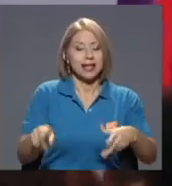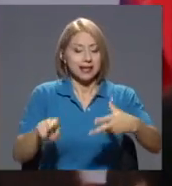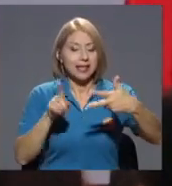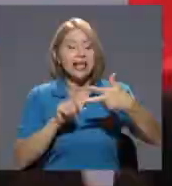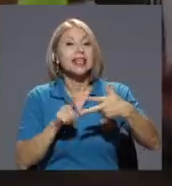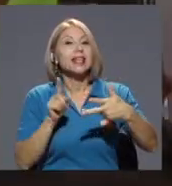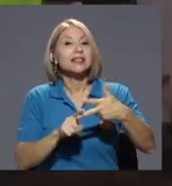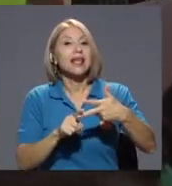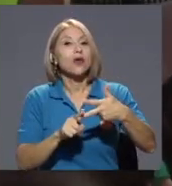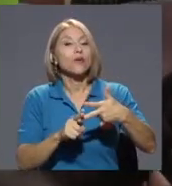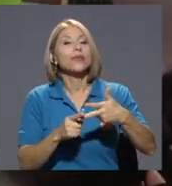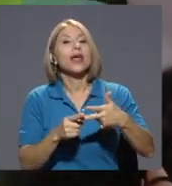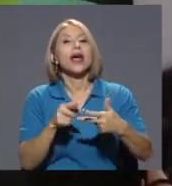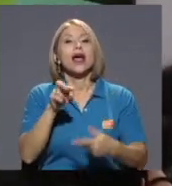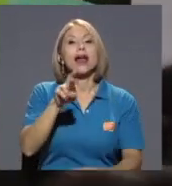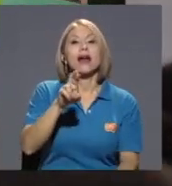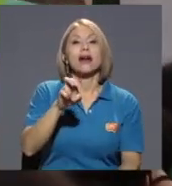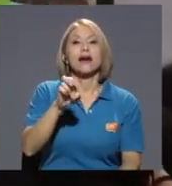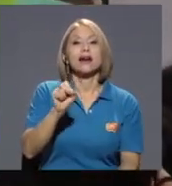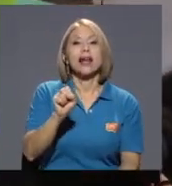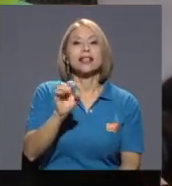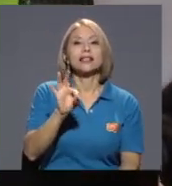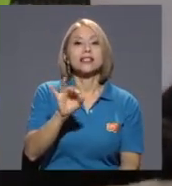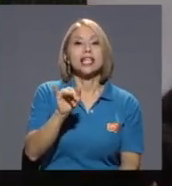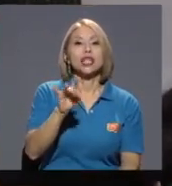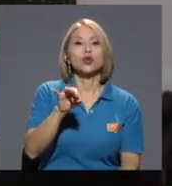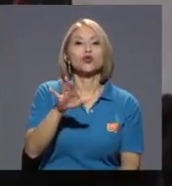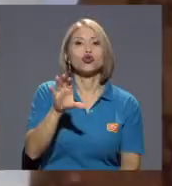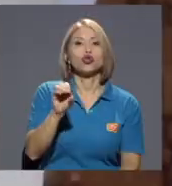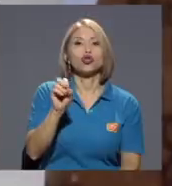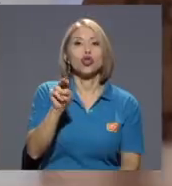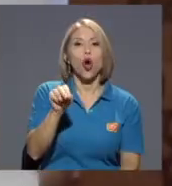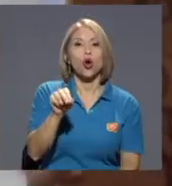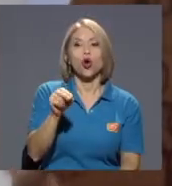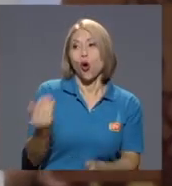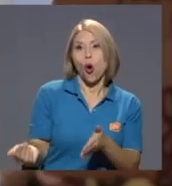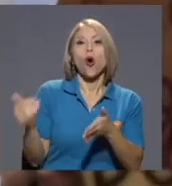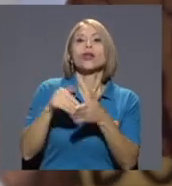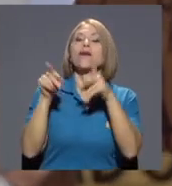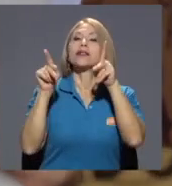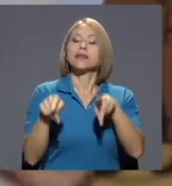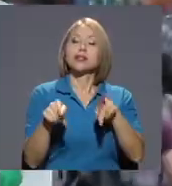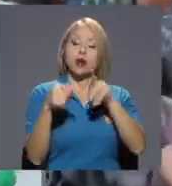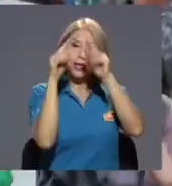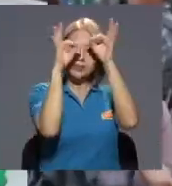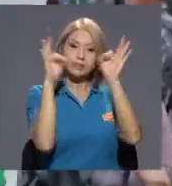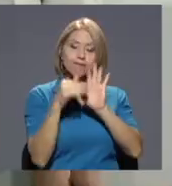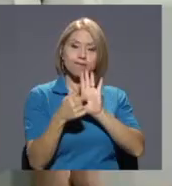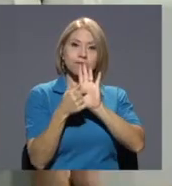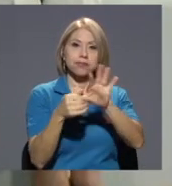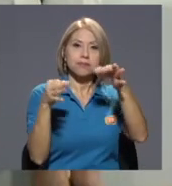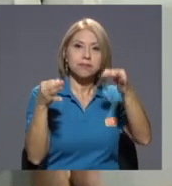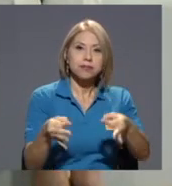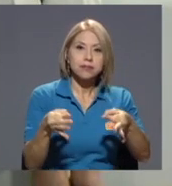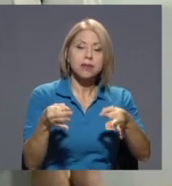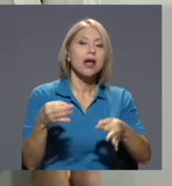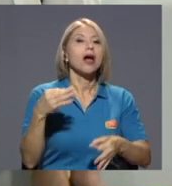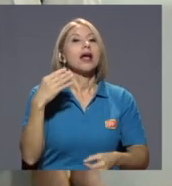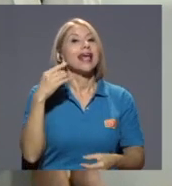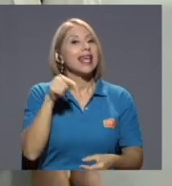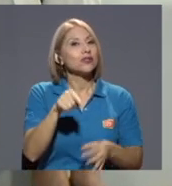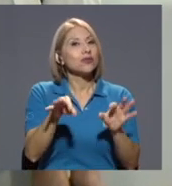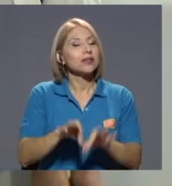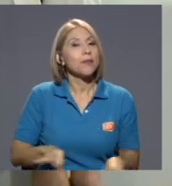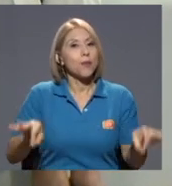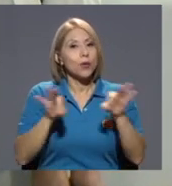importante pedir la restitución en estos temas porque si verdaderamente estamos diciendo que sintiendo participando en un